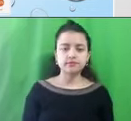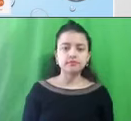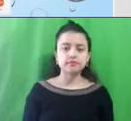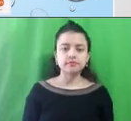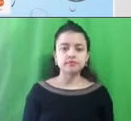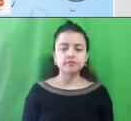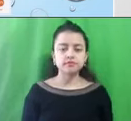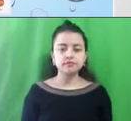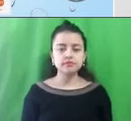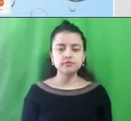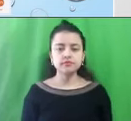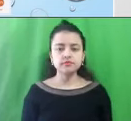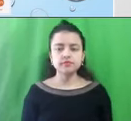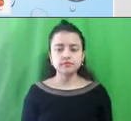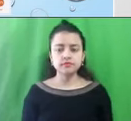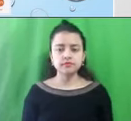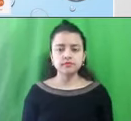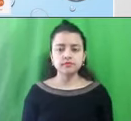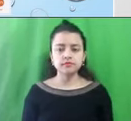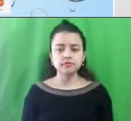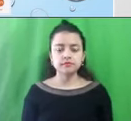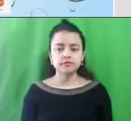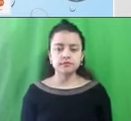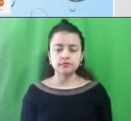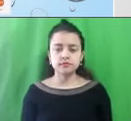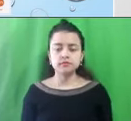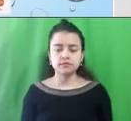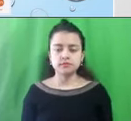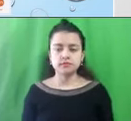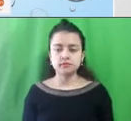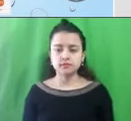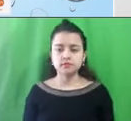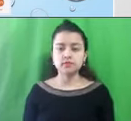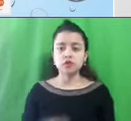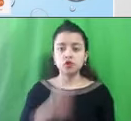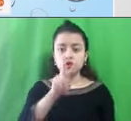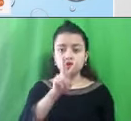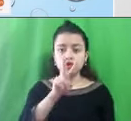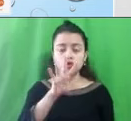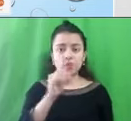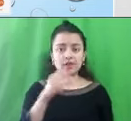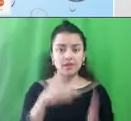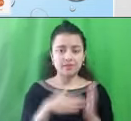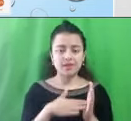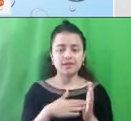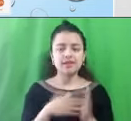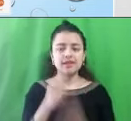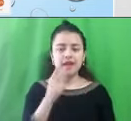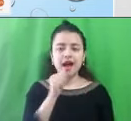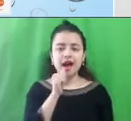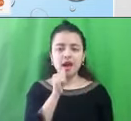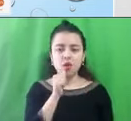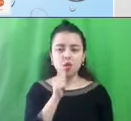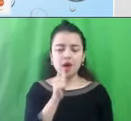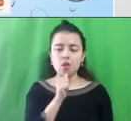9.750.000 pesos serían agua salada. 250.000 pesos serían agua dulce. De esa agua dulce, tenemos